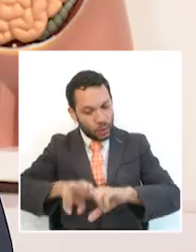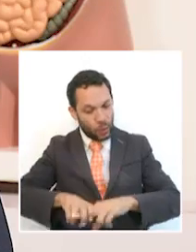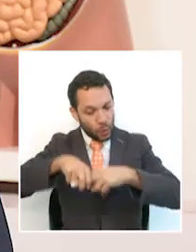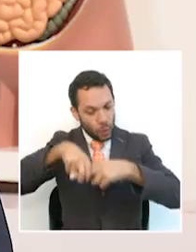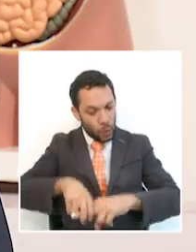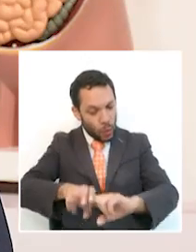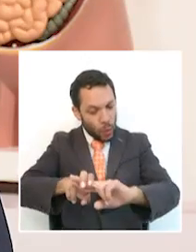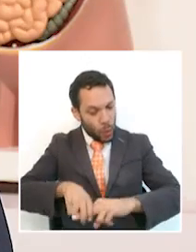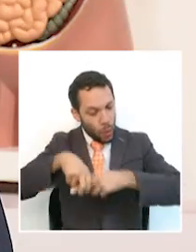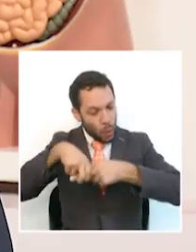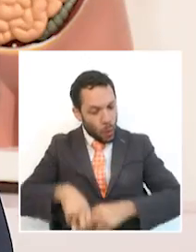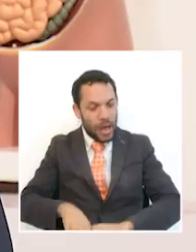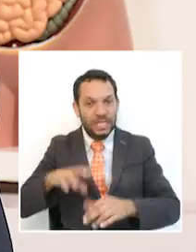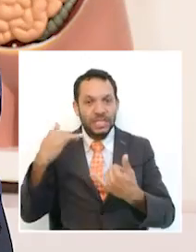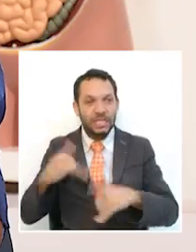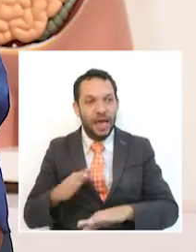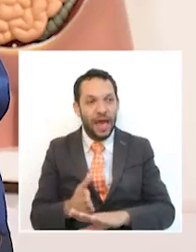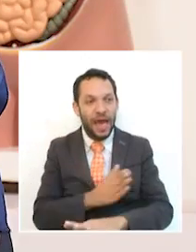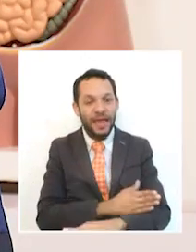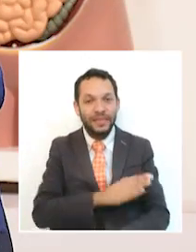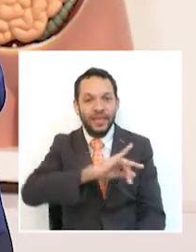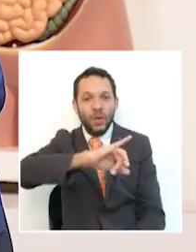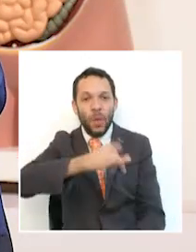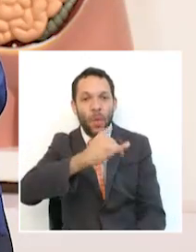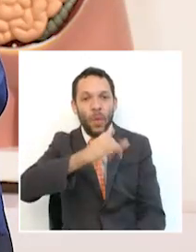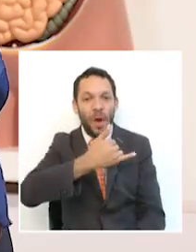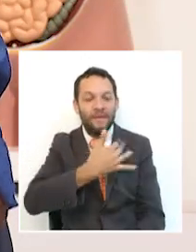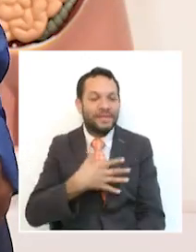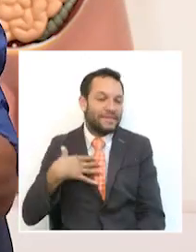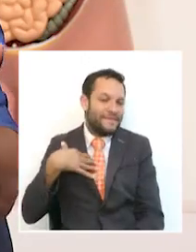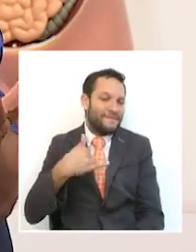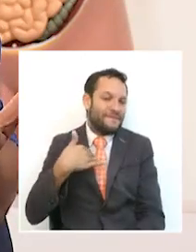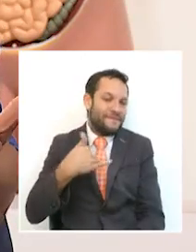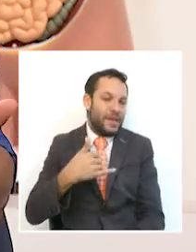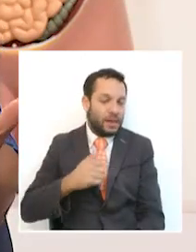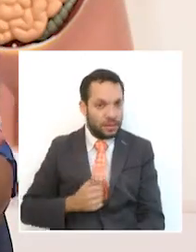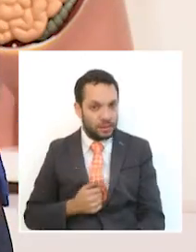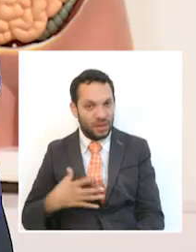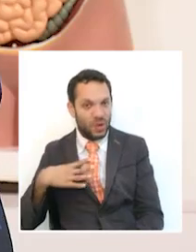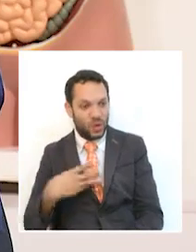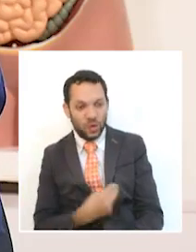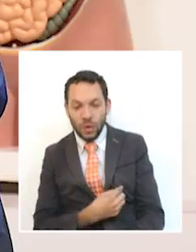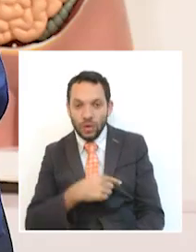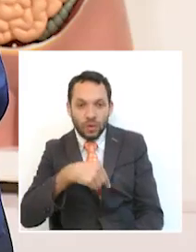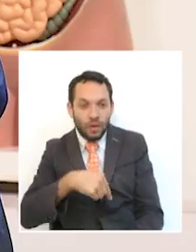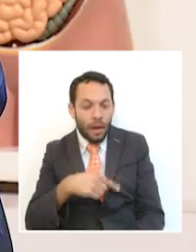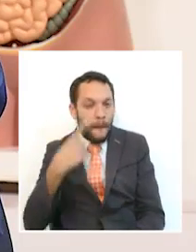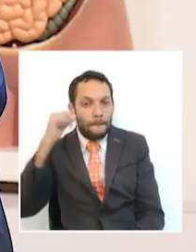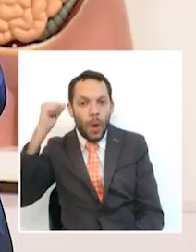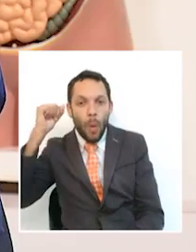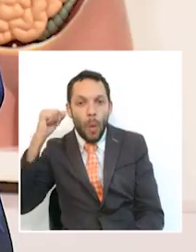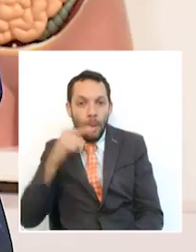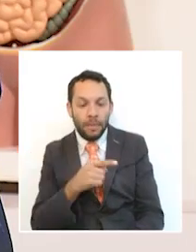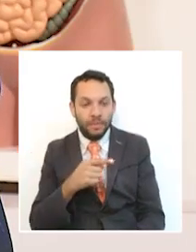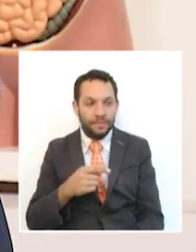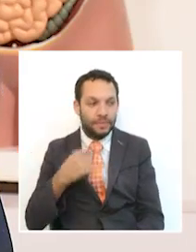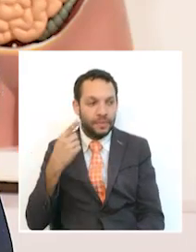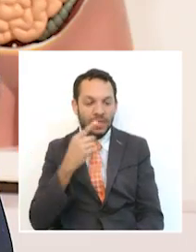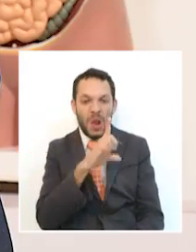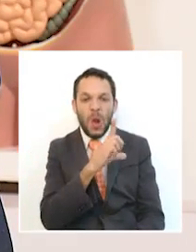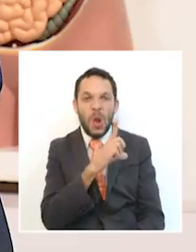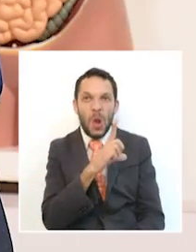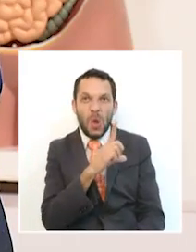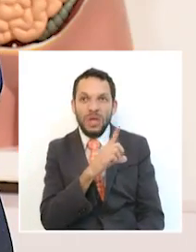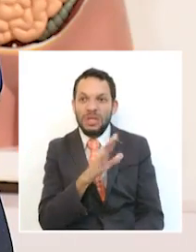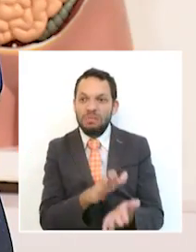jueves ya está pero feliz porque lo van a llevar el domingo nosotros no nos preocupamos por nada el lunes me ganar la